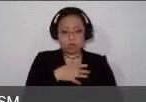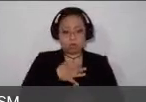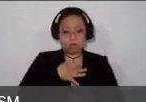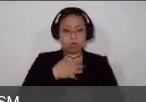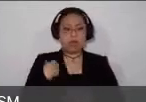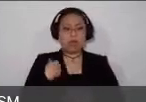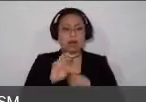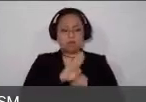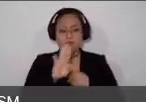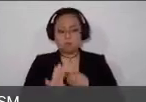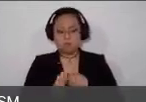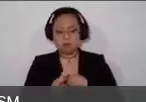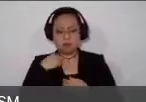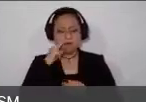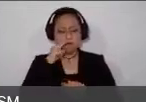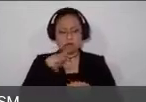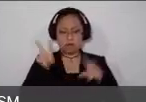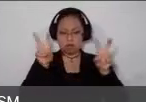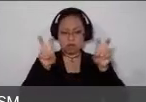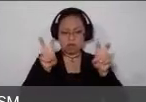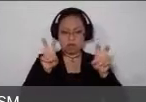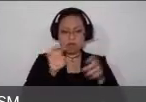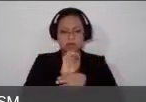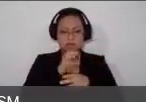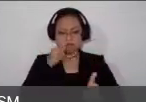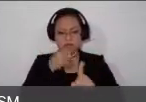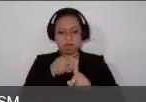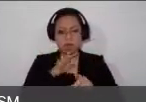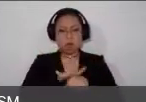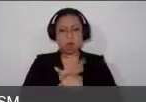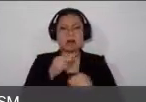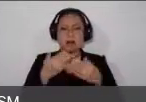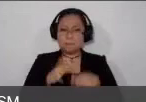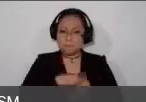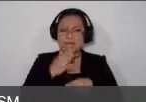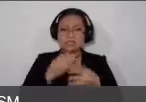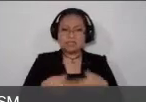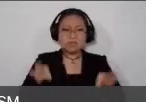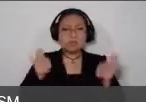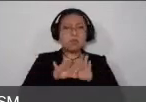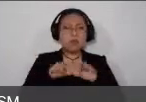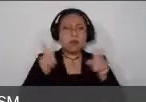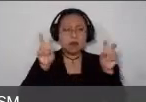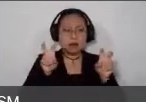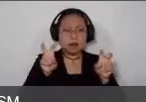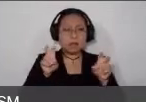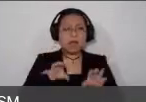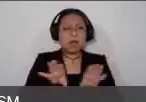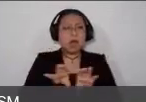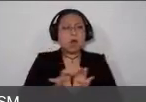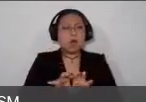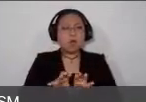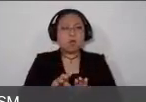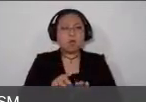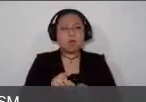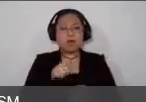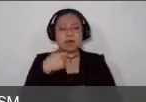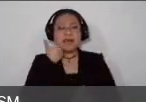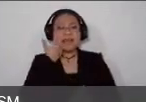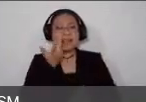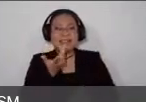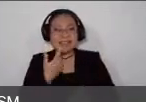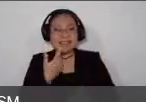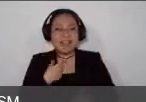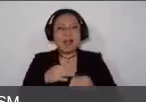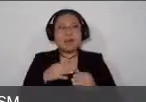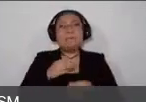te das cuenta de que es lo realmente importante cuál es la maleta que